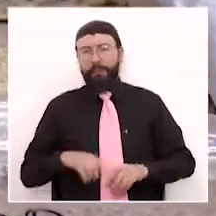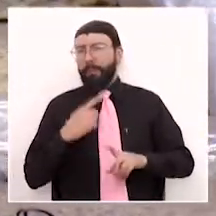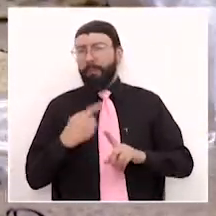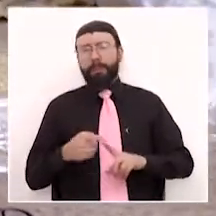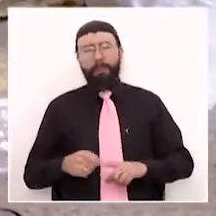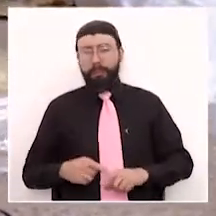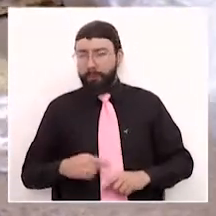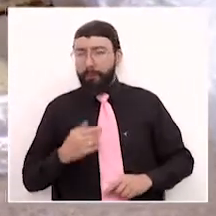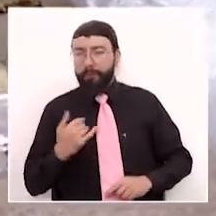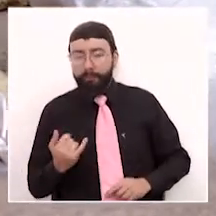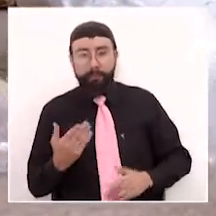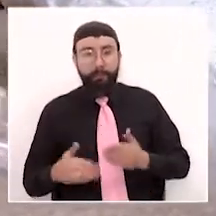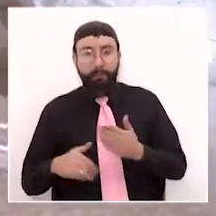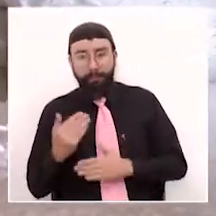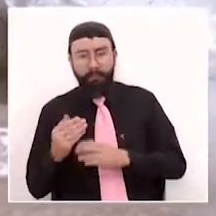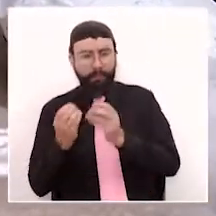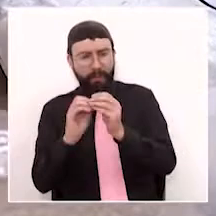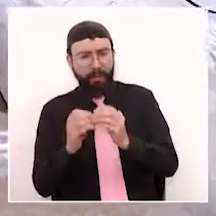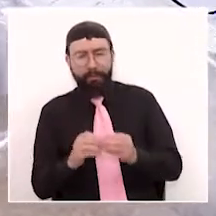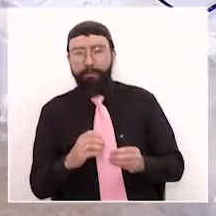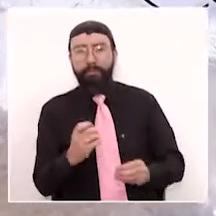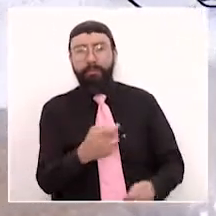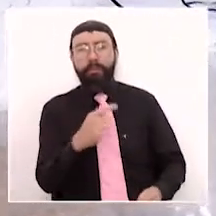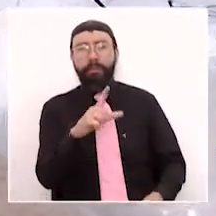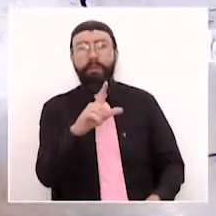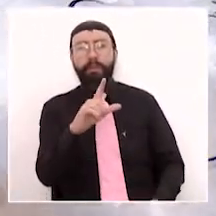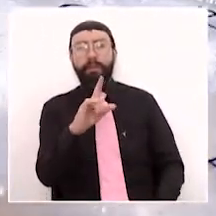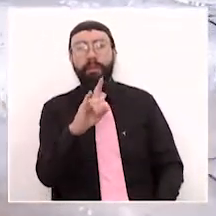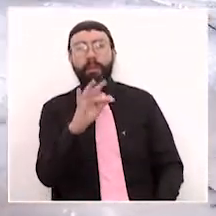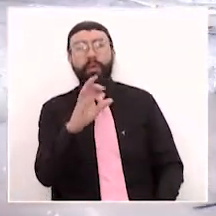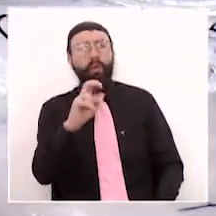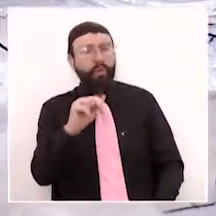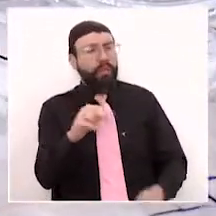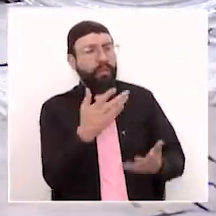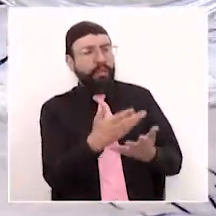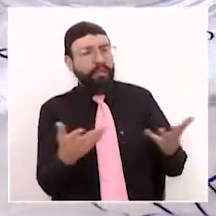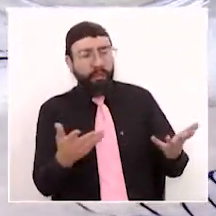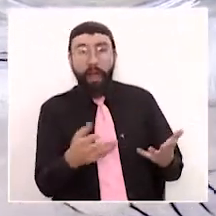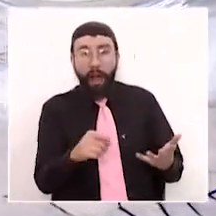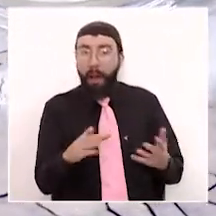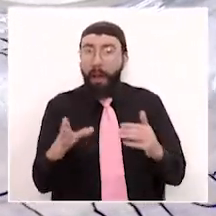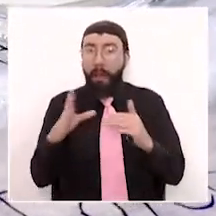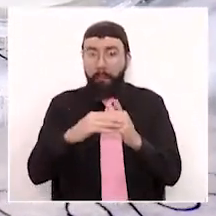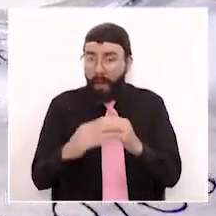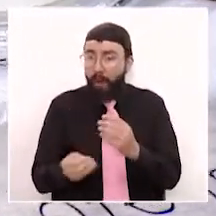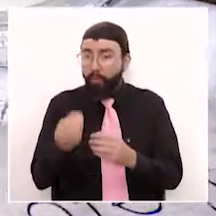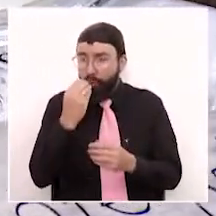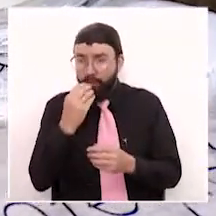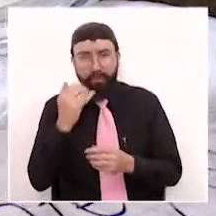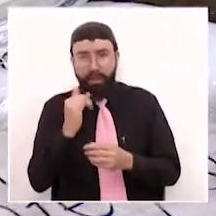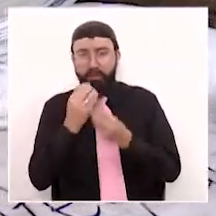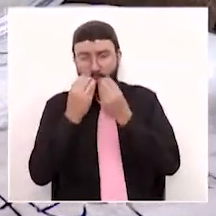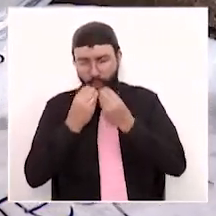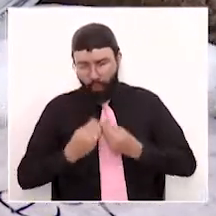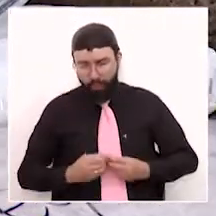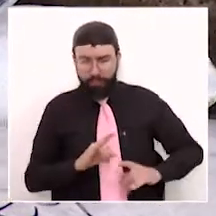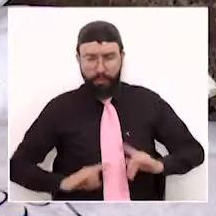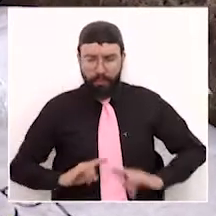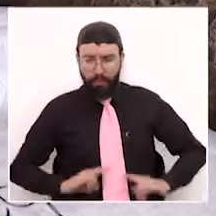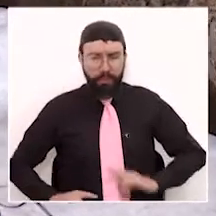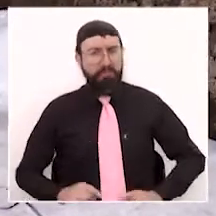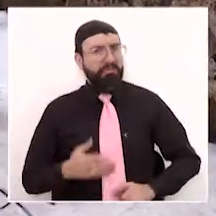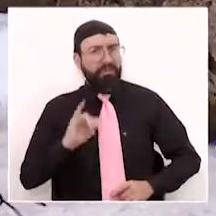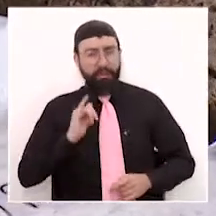a degradar el gluten. Entonces son panes que cuando nosotros los consumimos, muchas veces no nos va a generar